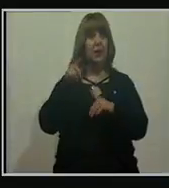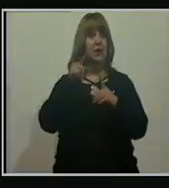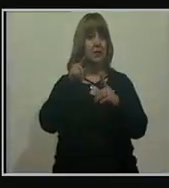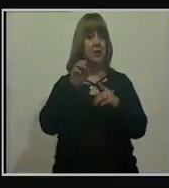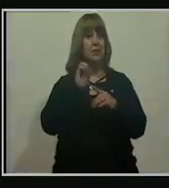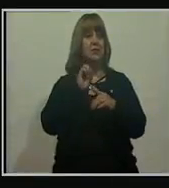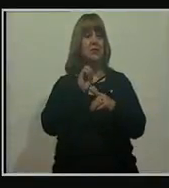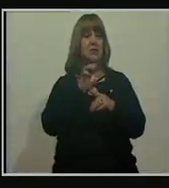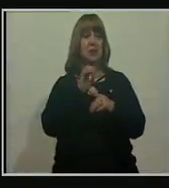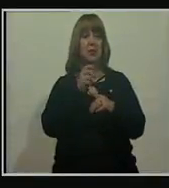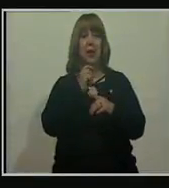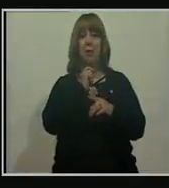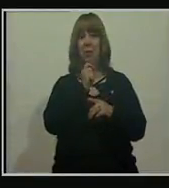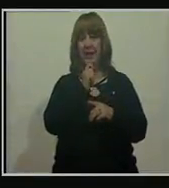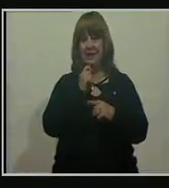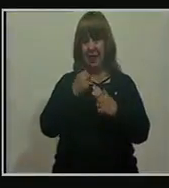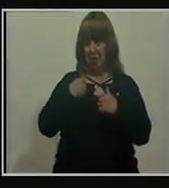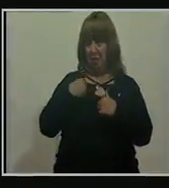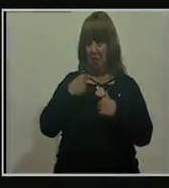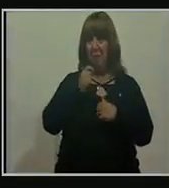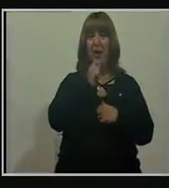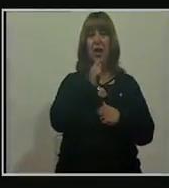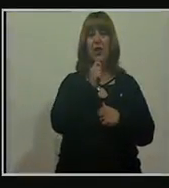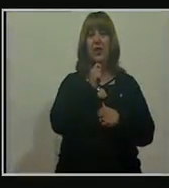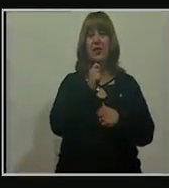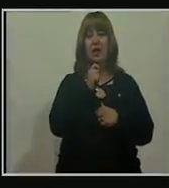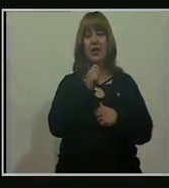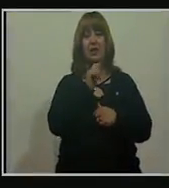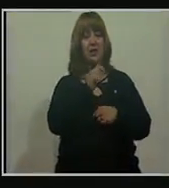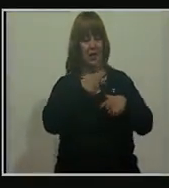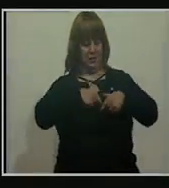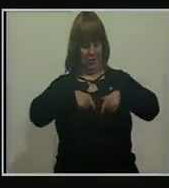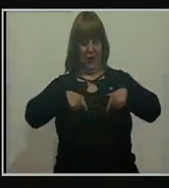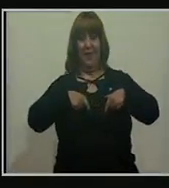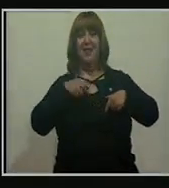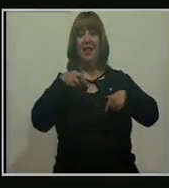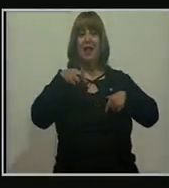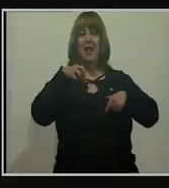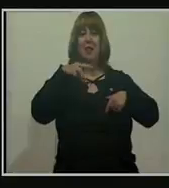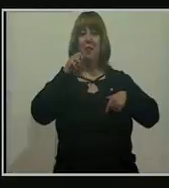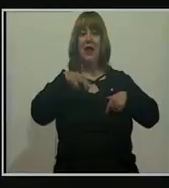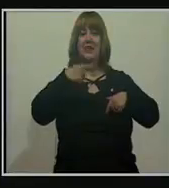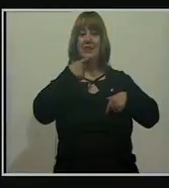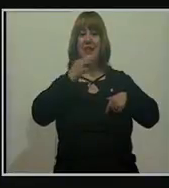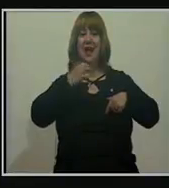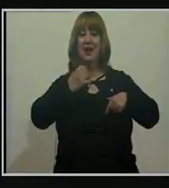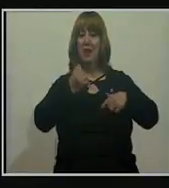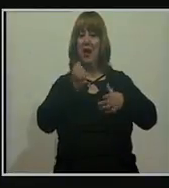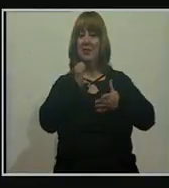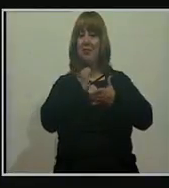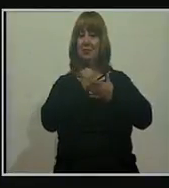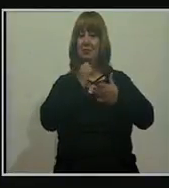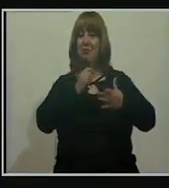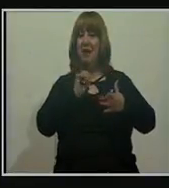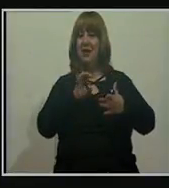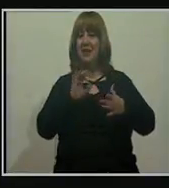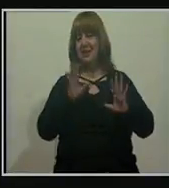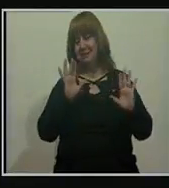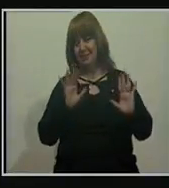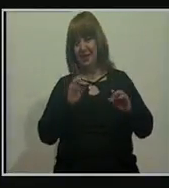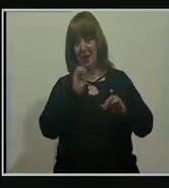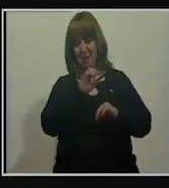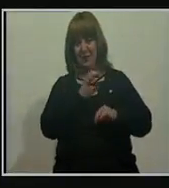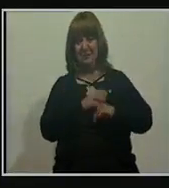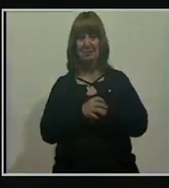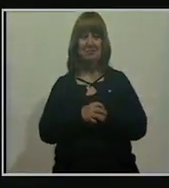prensa. Este jueves a las 11 de la mañana va a quedar inaugurada en la legislatura provincial. Entrada libre y gratuita, imperdible, ¿eh?